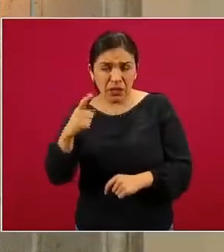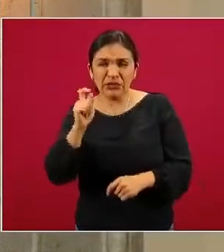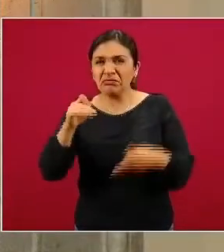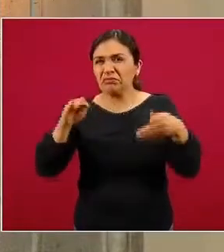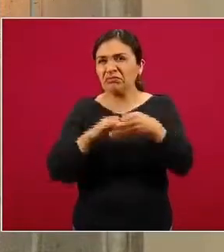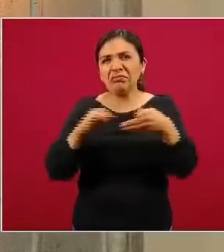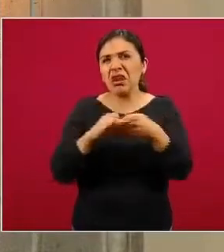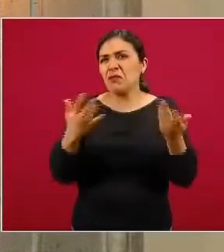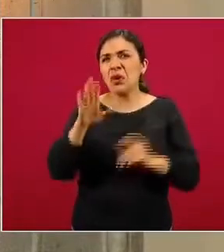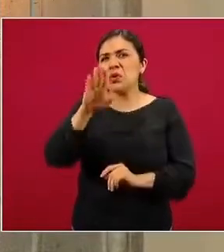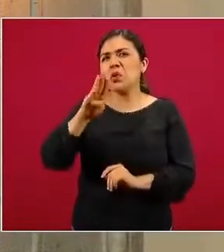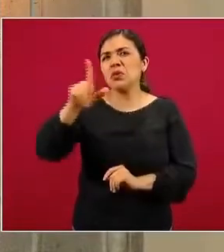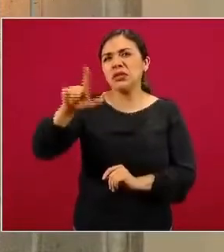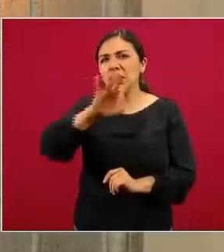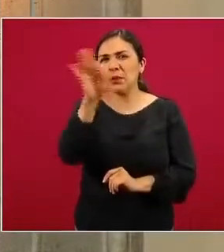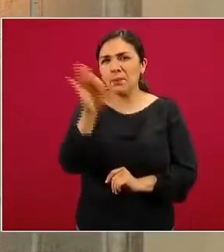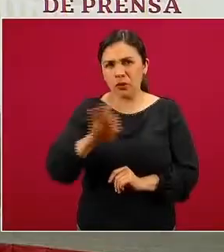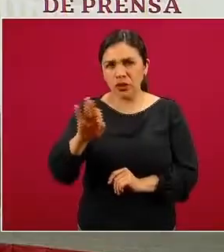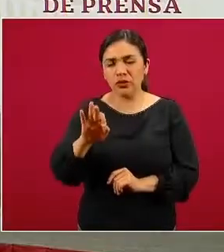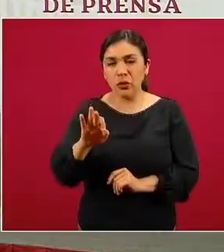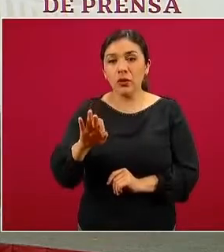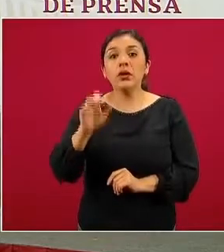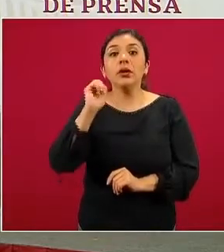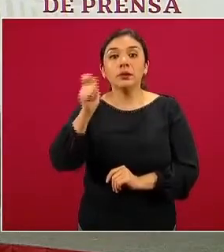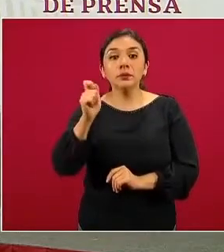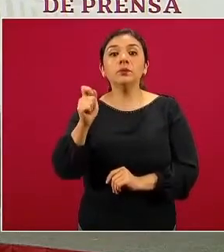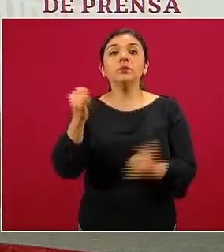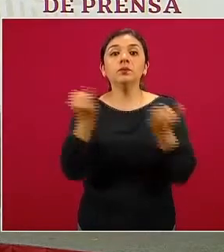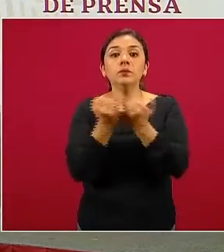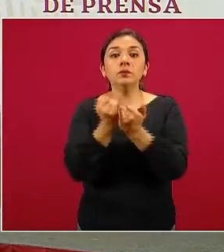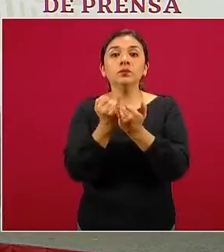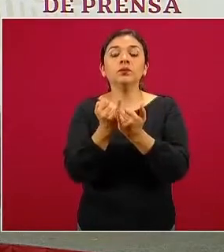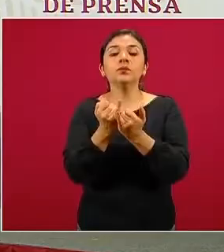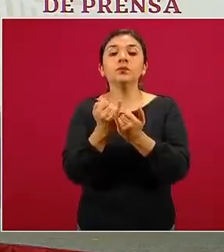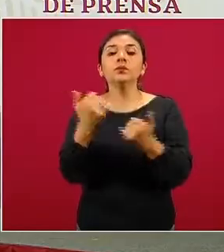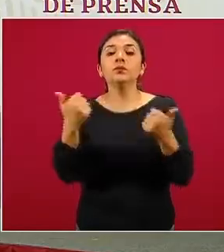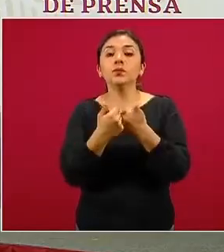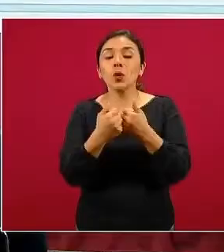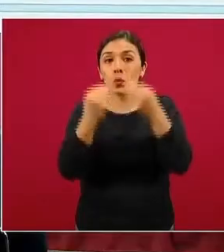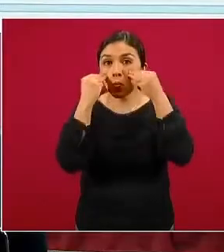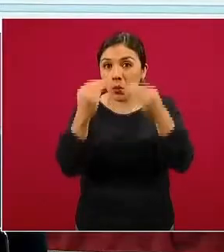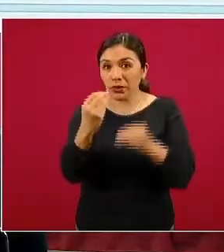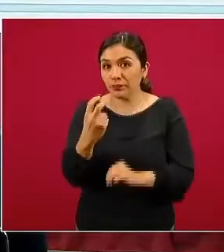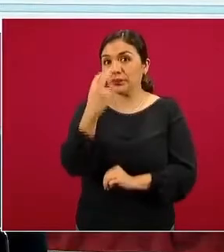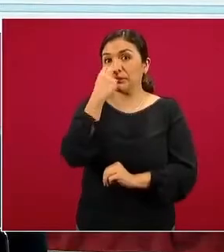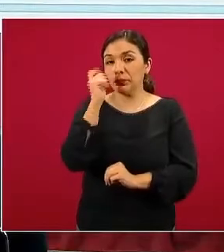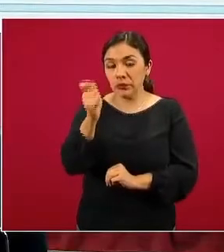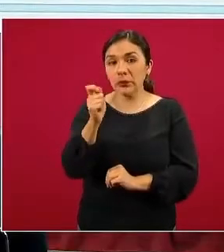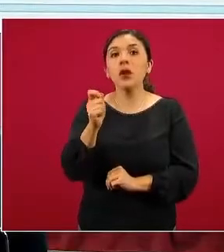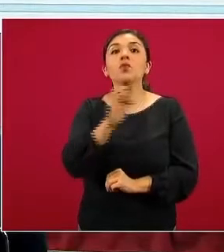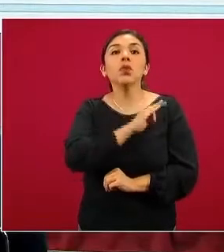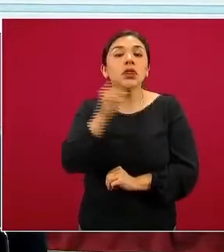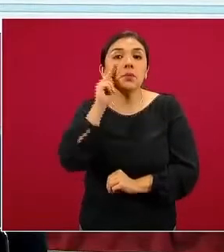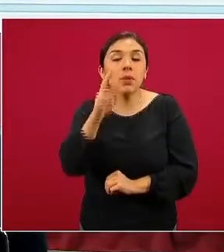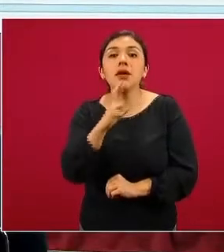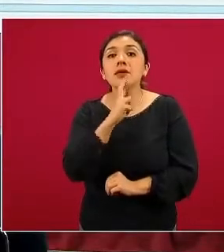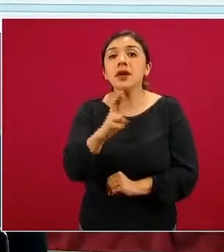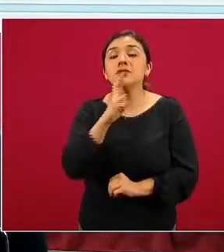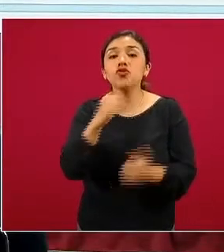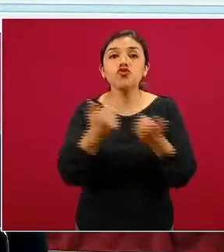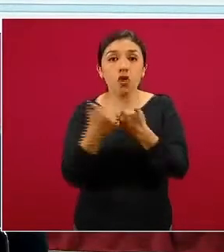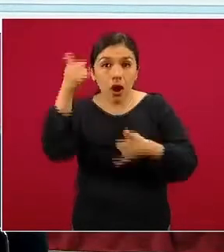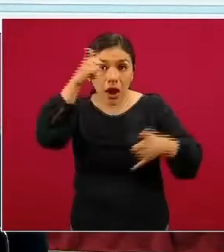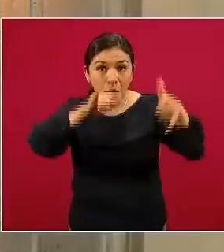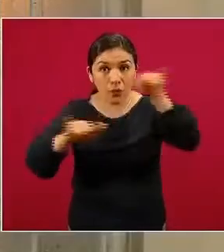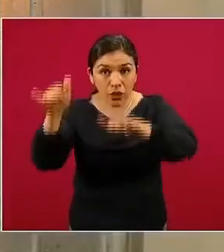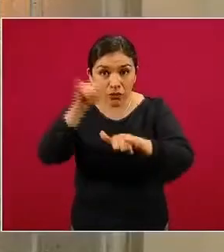prácticamente en el 97%, en su momento incluía la toma de una prueba y por eso podemos tener resultados de laboratorio